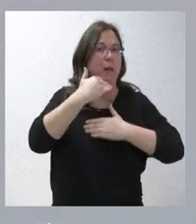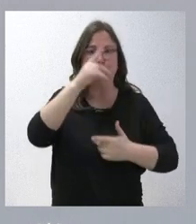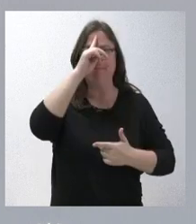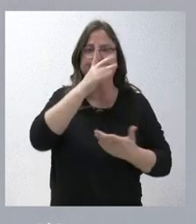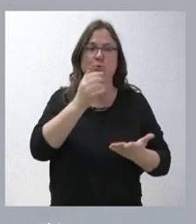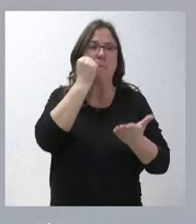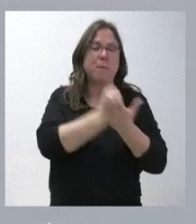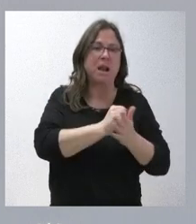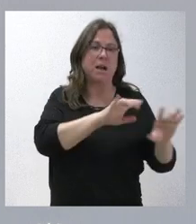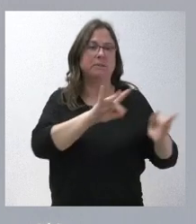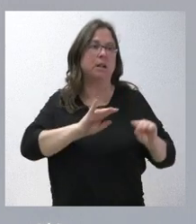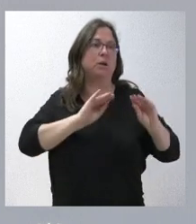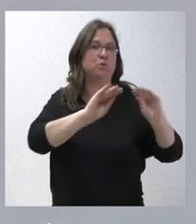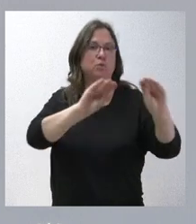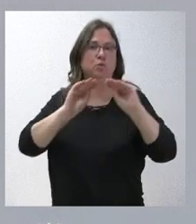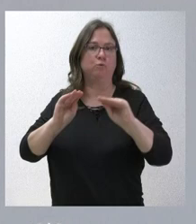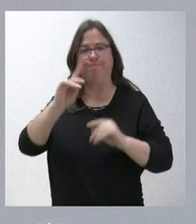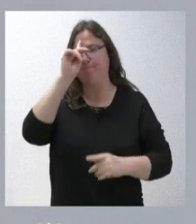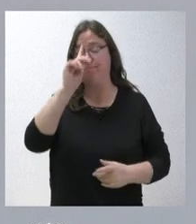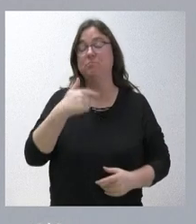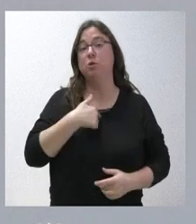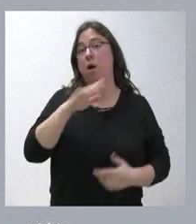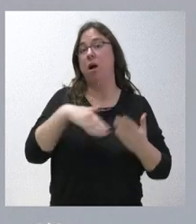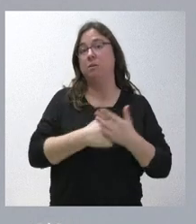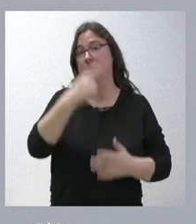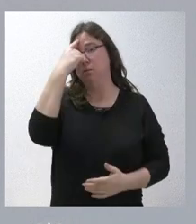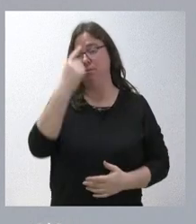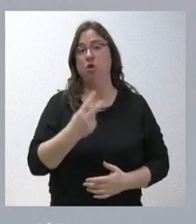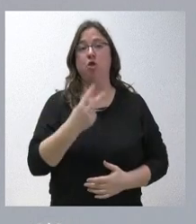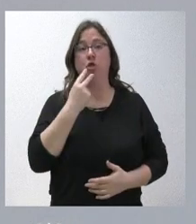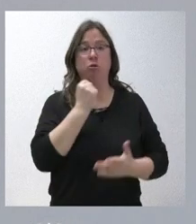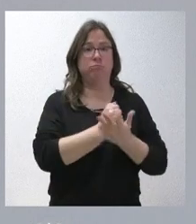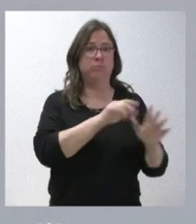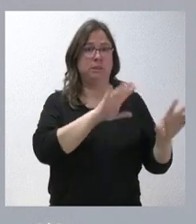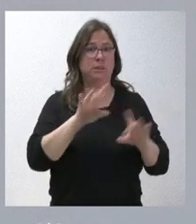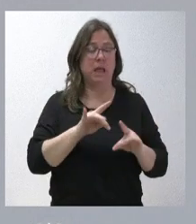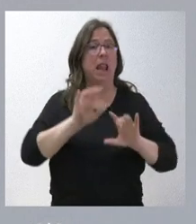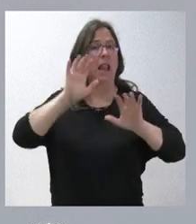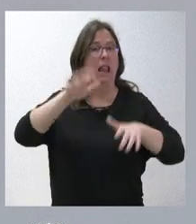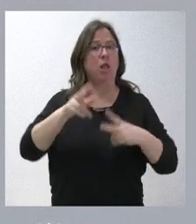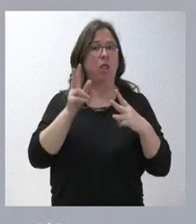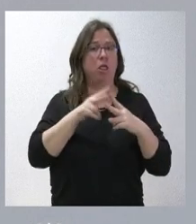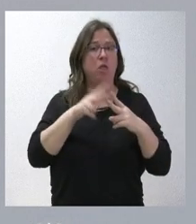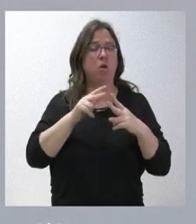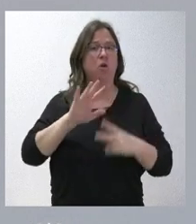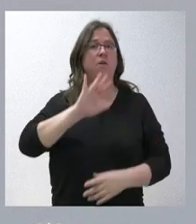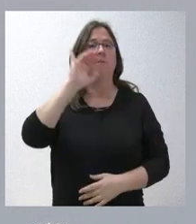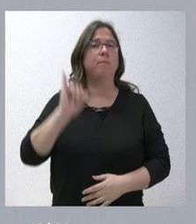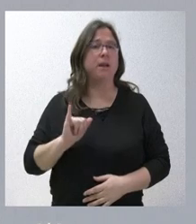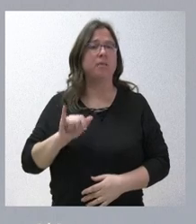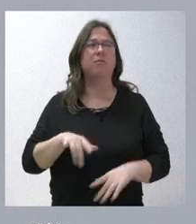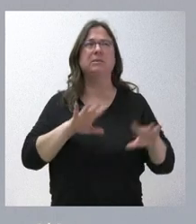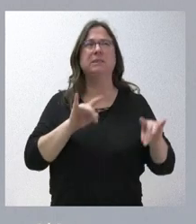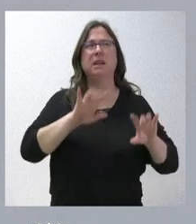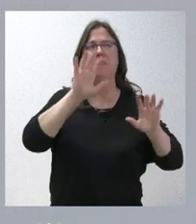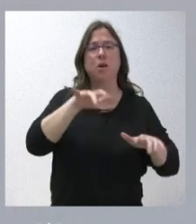de de origen hasta donde yo sé las dos denominaciones de origen de León que son bierzo y tierras de León una